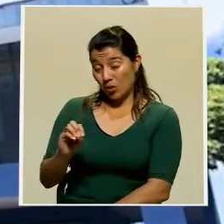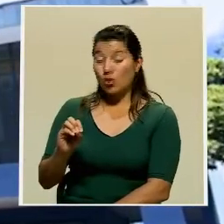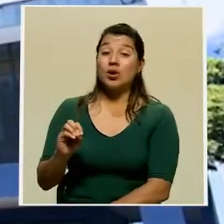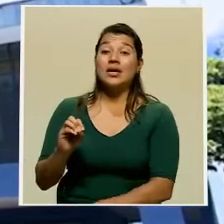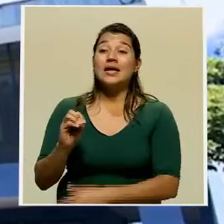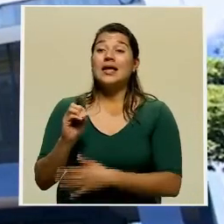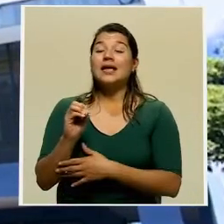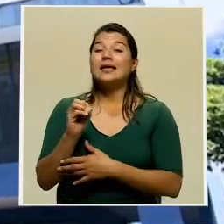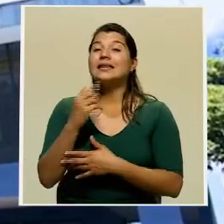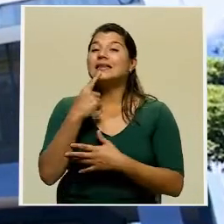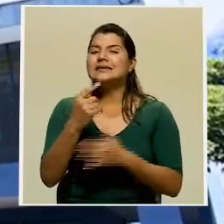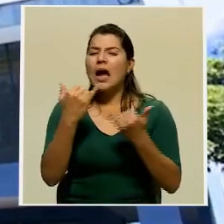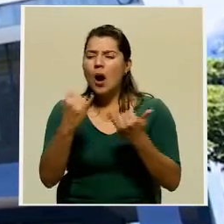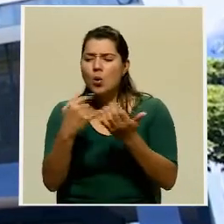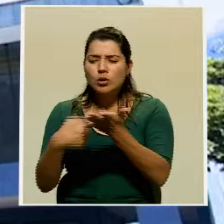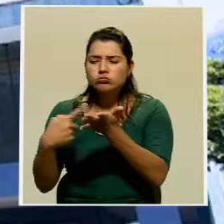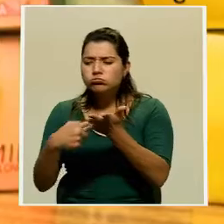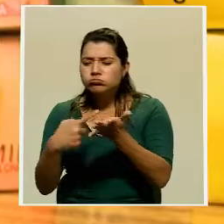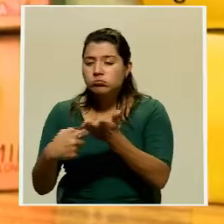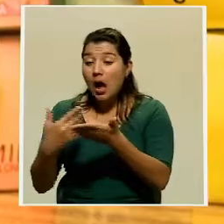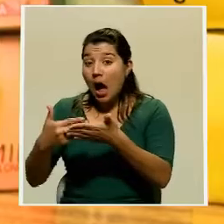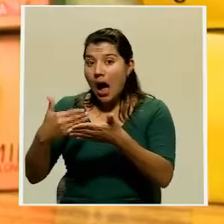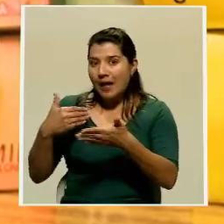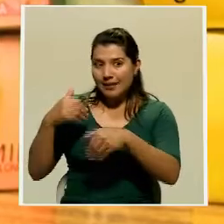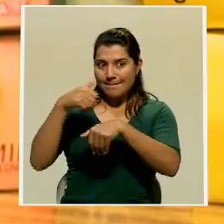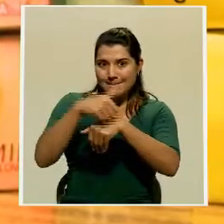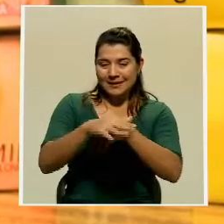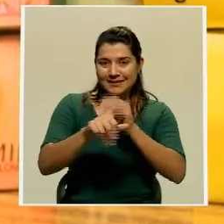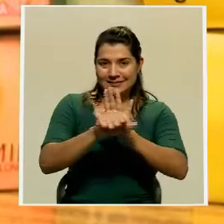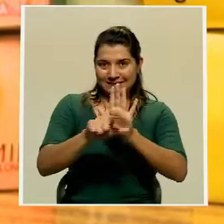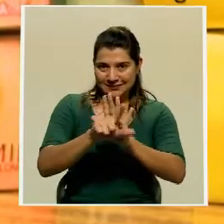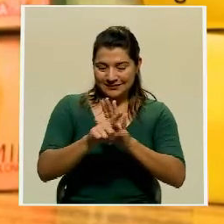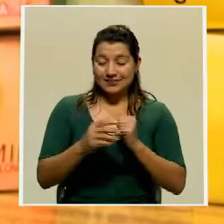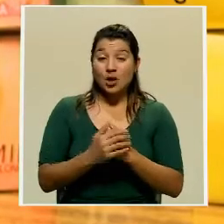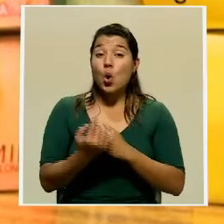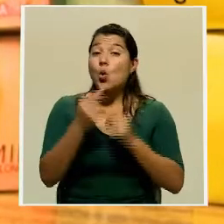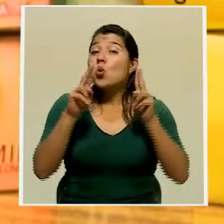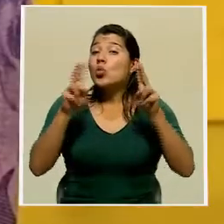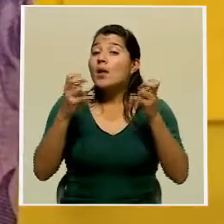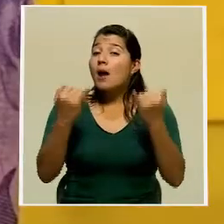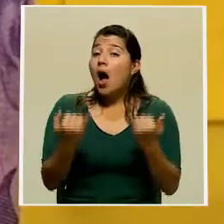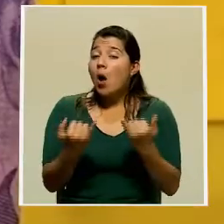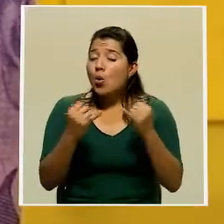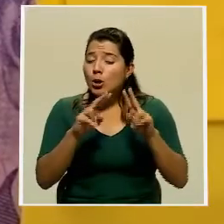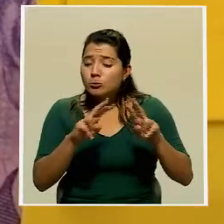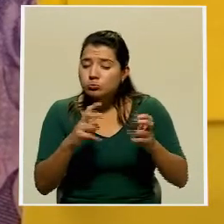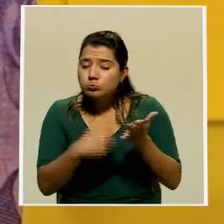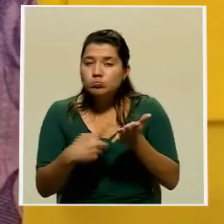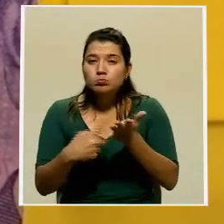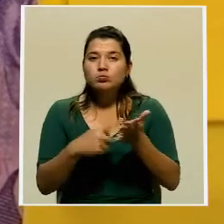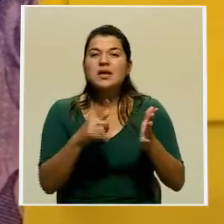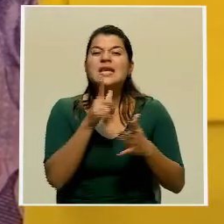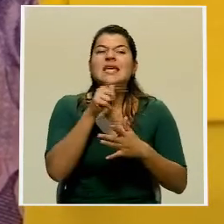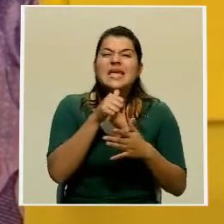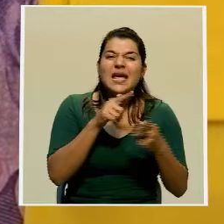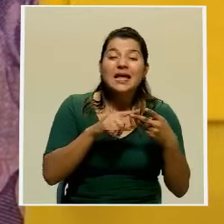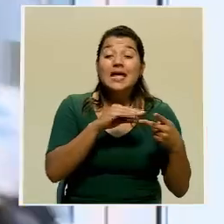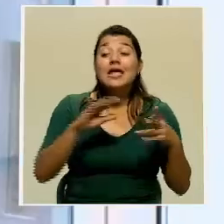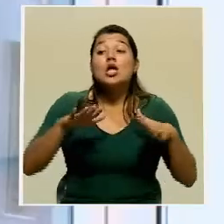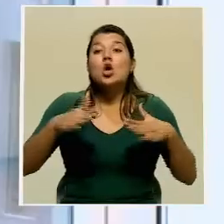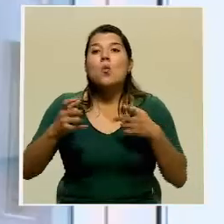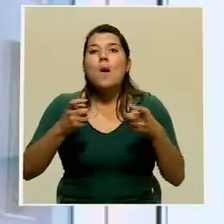la corriente legislativa en las próximas semanas. Uno de los puntos que se analiza es quién y de qué forma se administrarán los recursos.